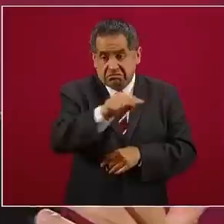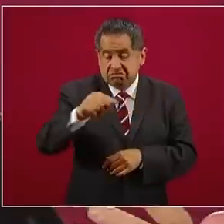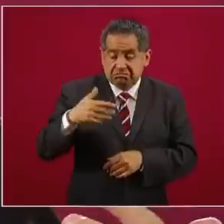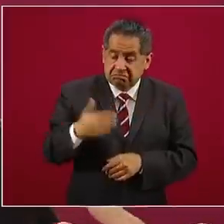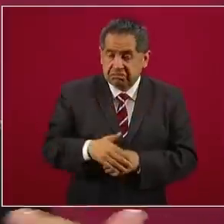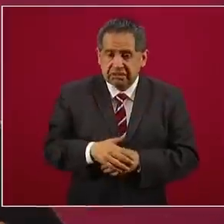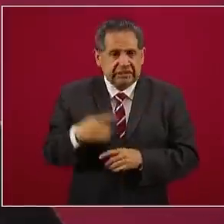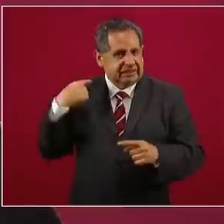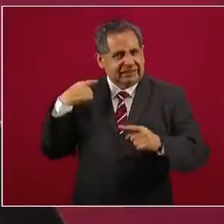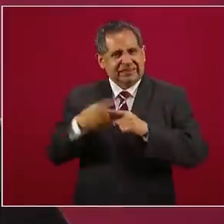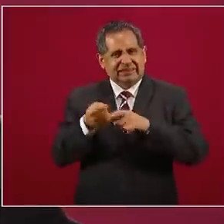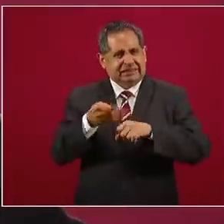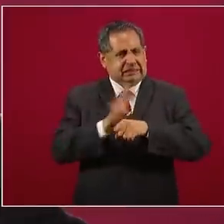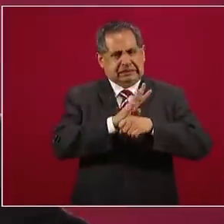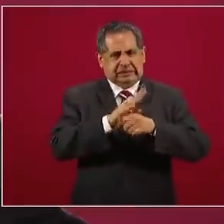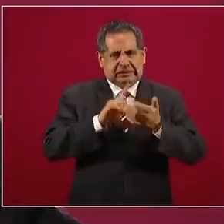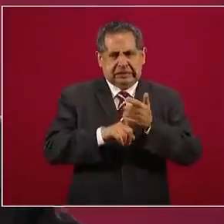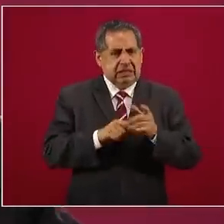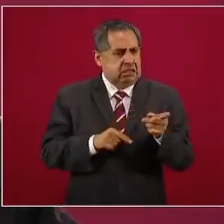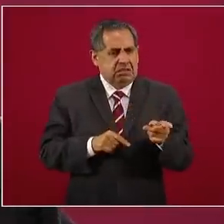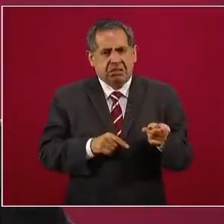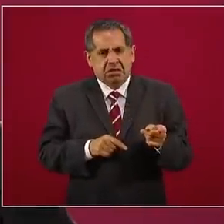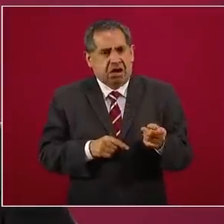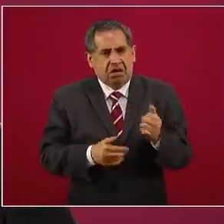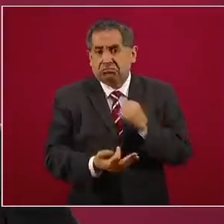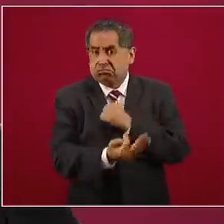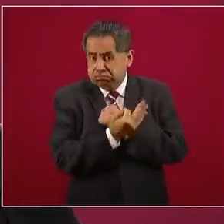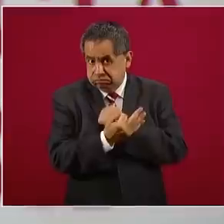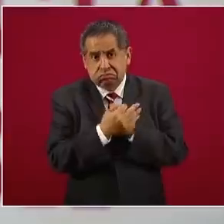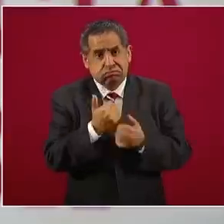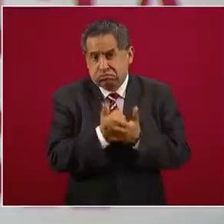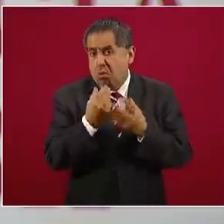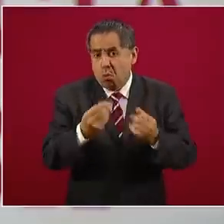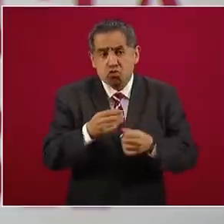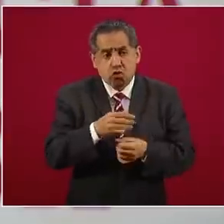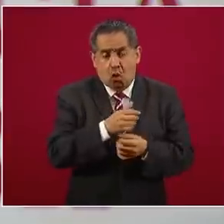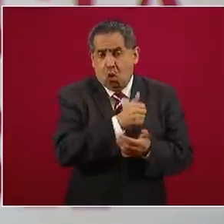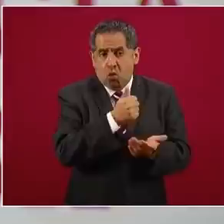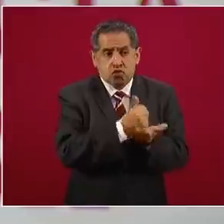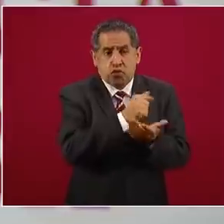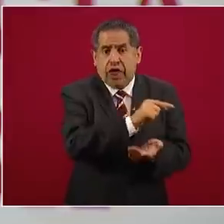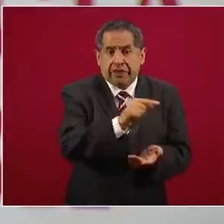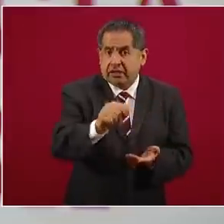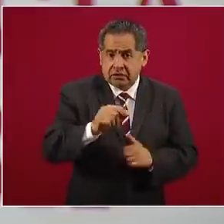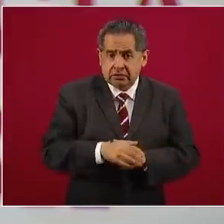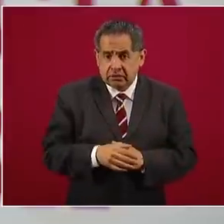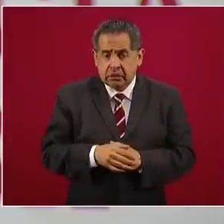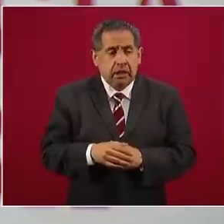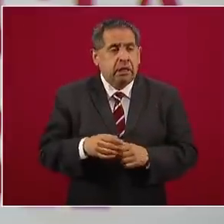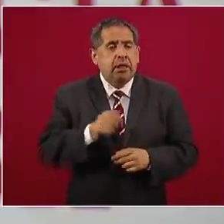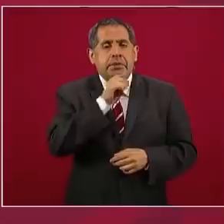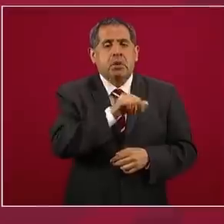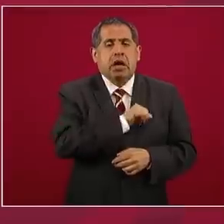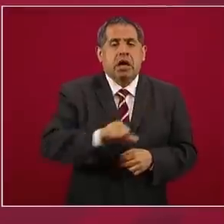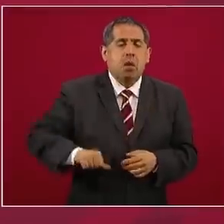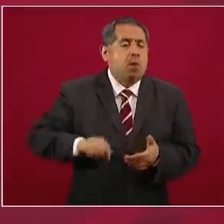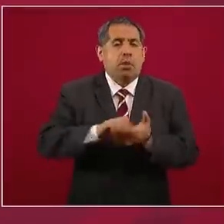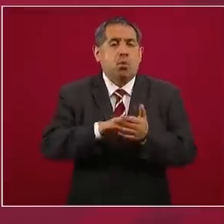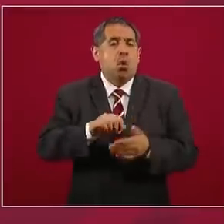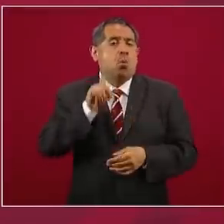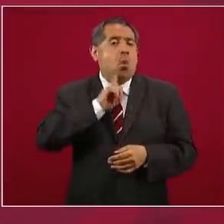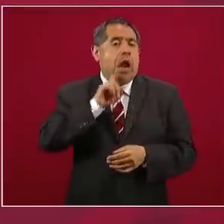que hemos enfrentado esta pandemia, han sido el aliado principal de México. Las y los alcaldes, por ejemplo, el alcalde de Los